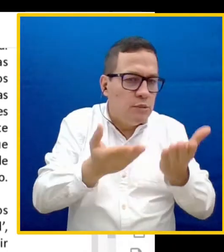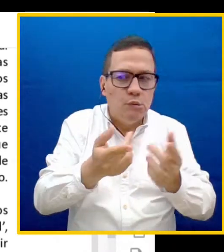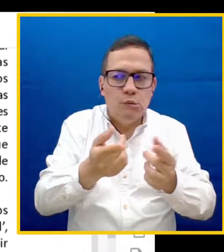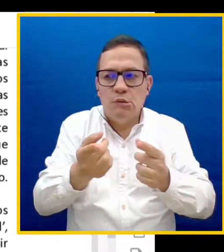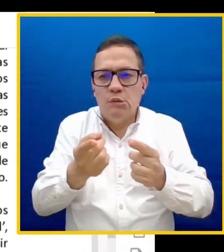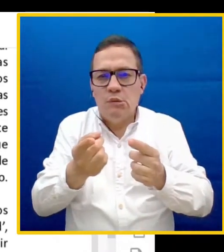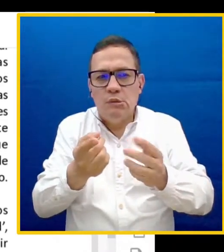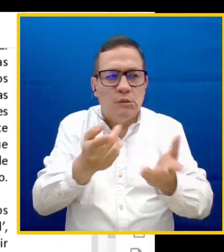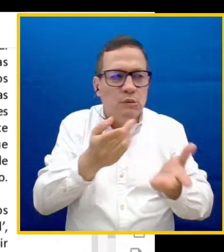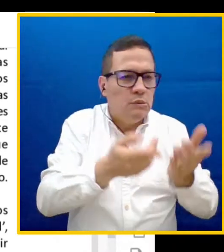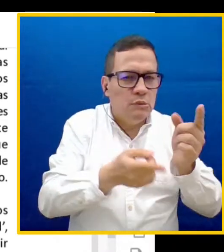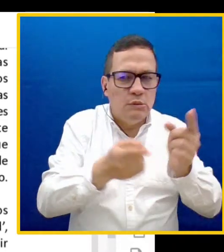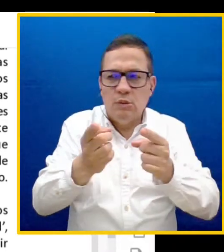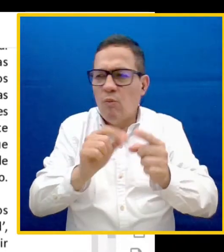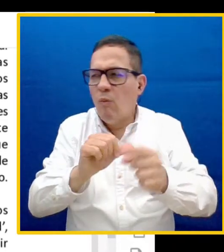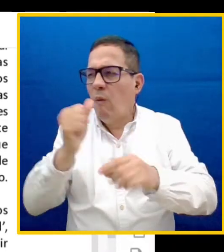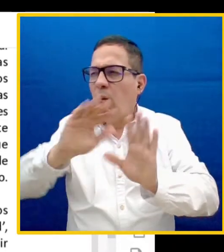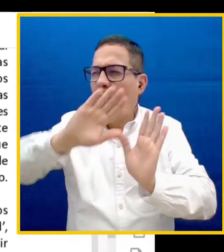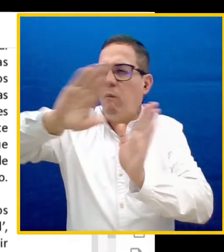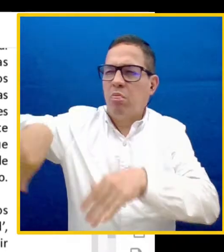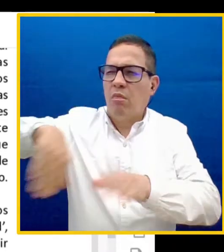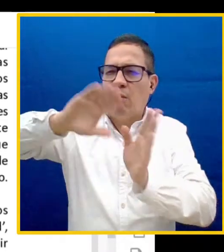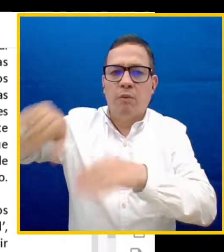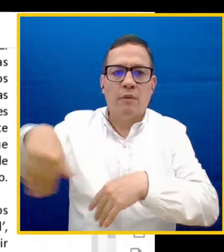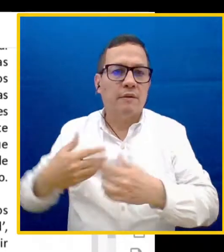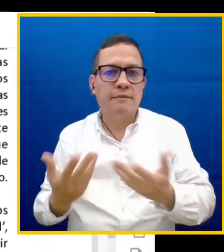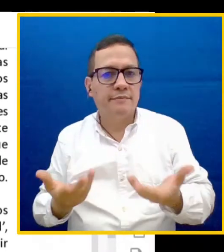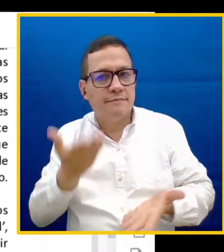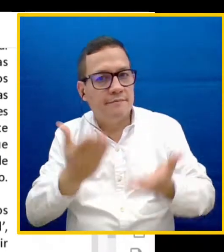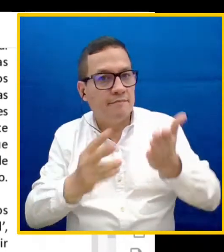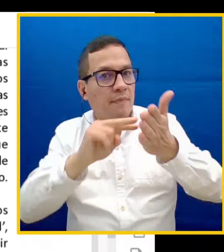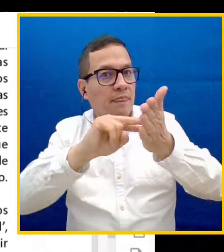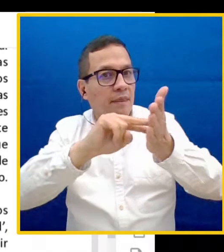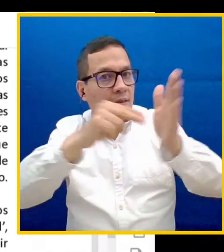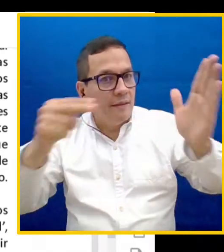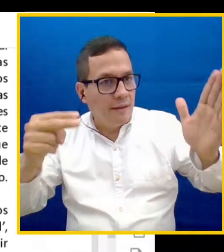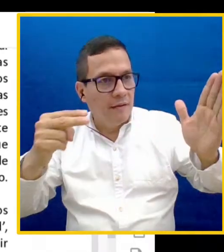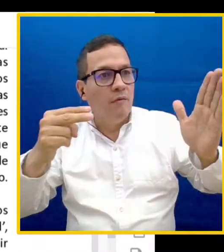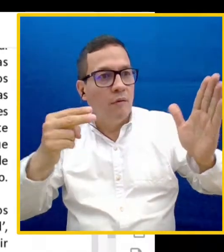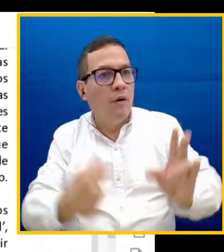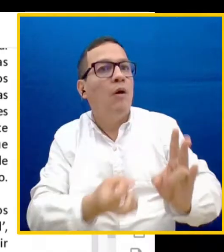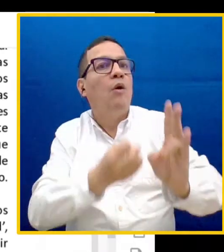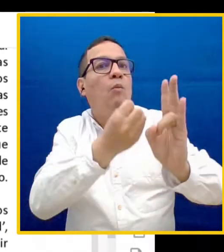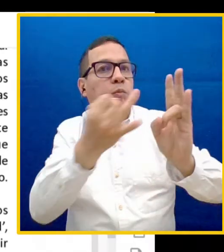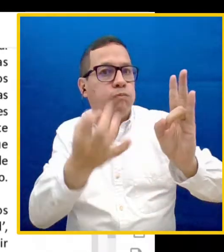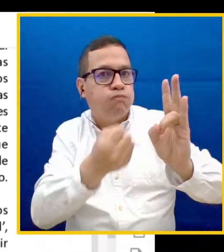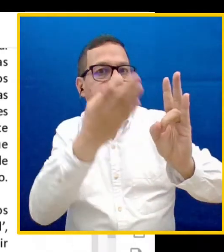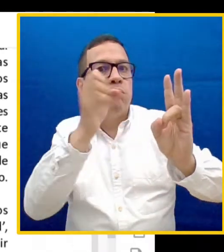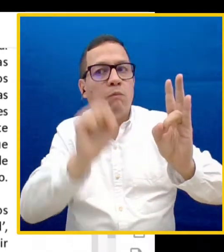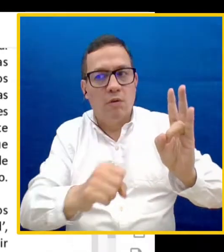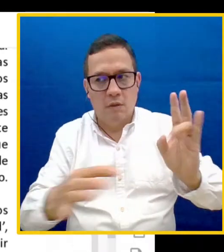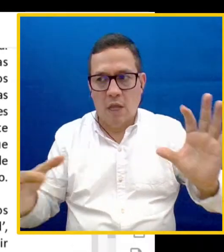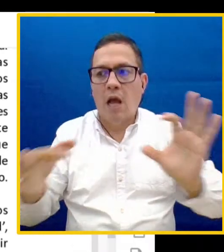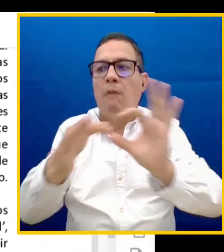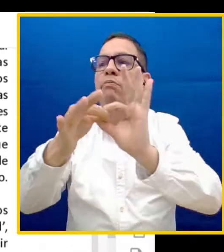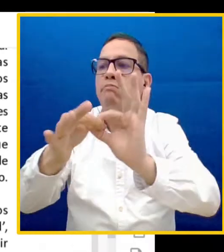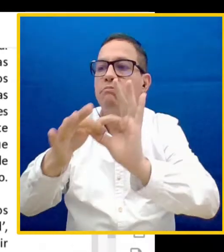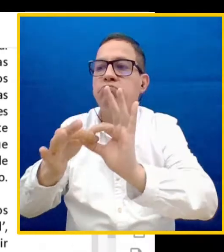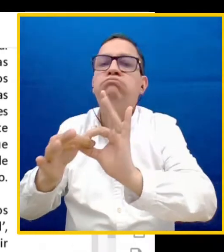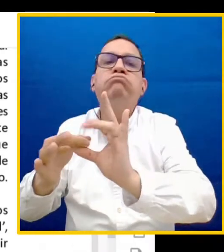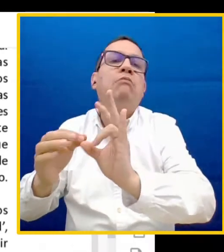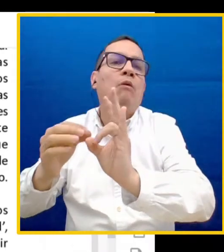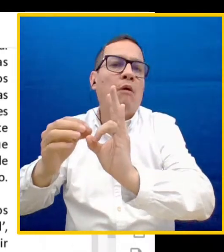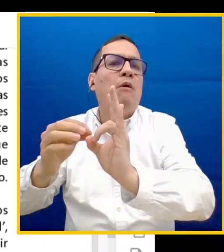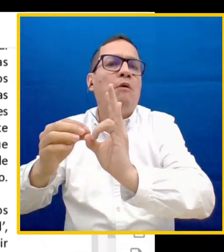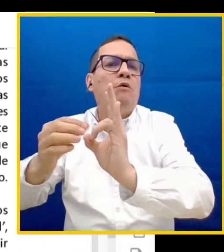descartado. Más adelante veremos cómo las técnicas cuantitativas pueden articularse con las cualitativas